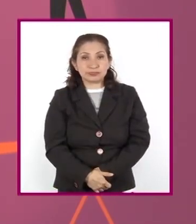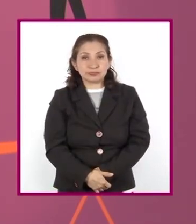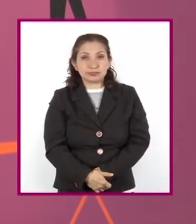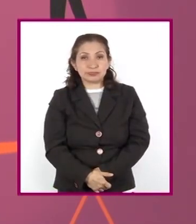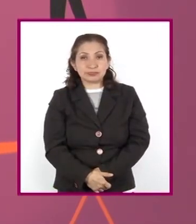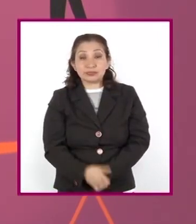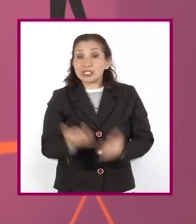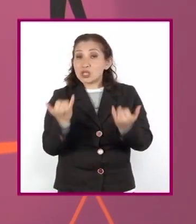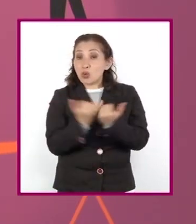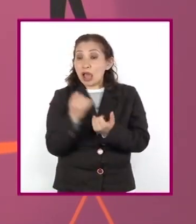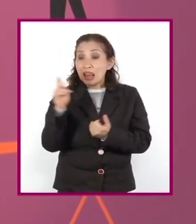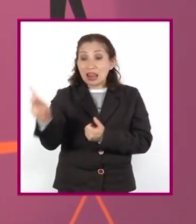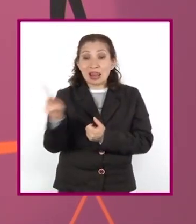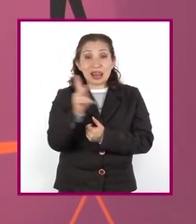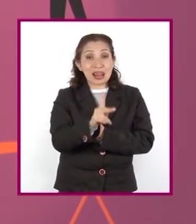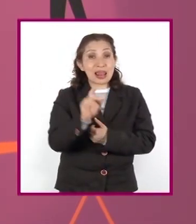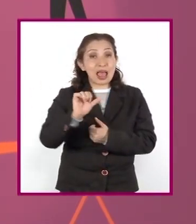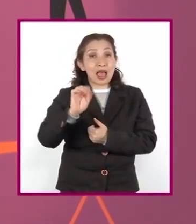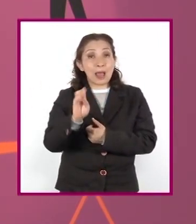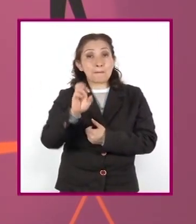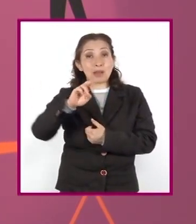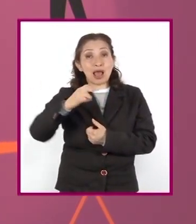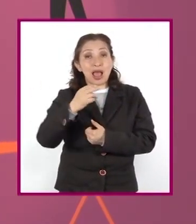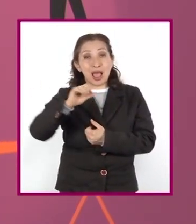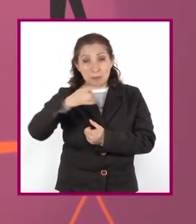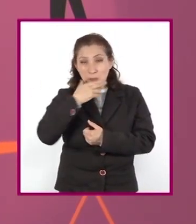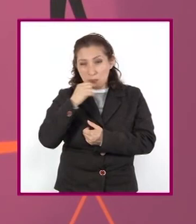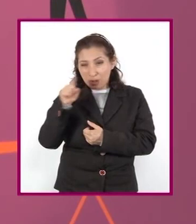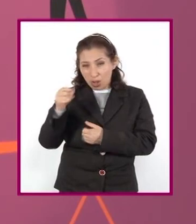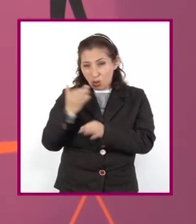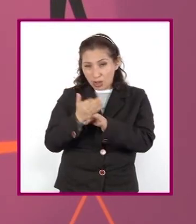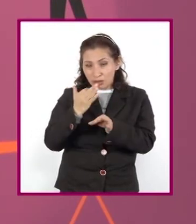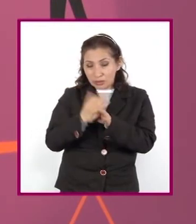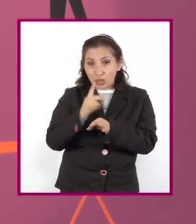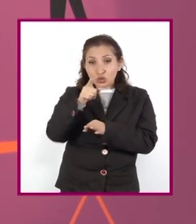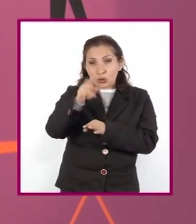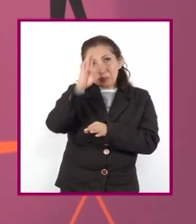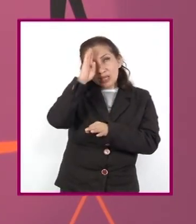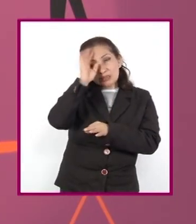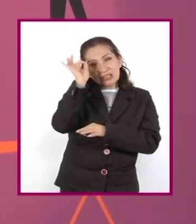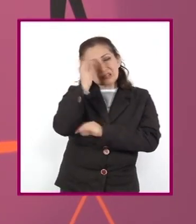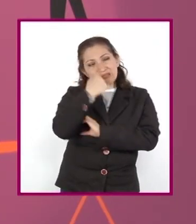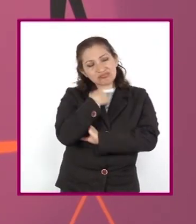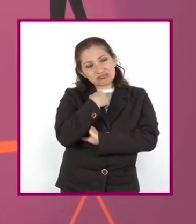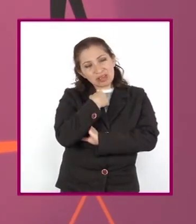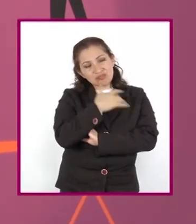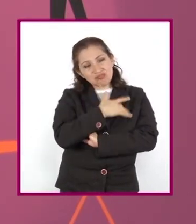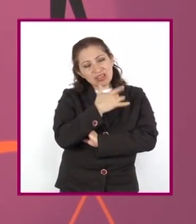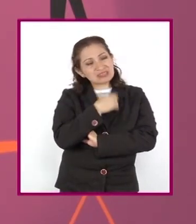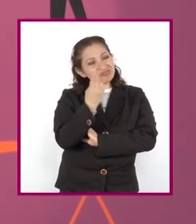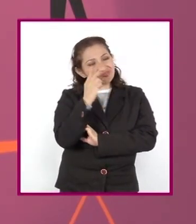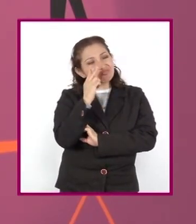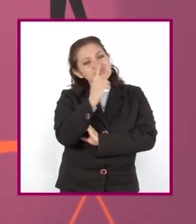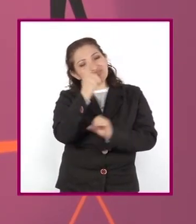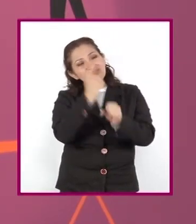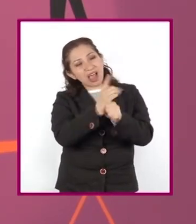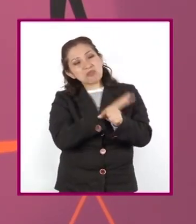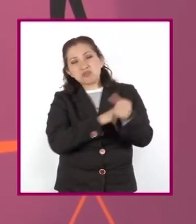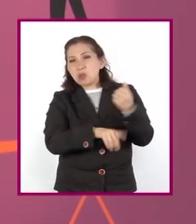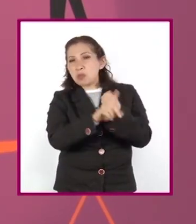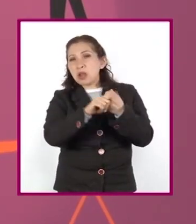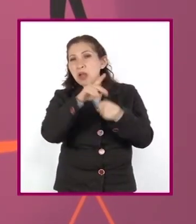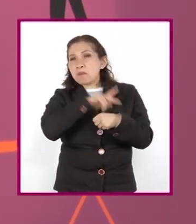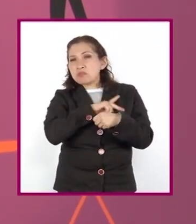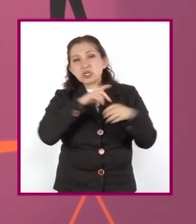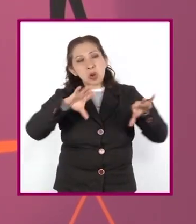Así como Abraham, ustedes seguramente han pensado e identificado alguna situación, necesidad o problema en